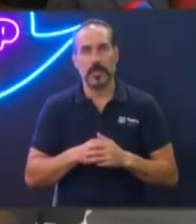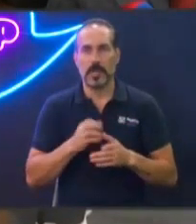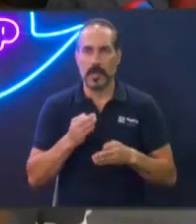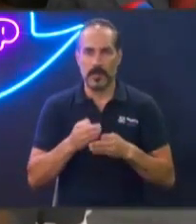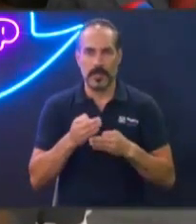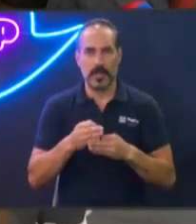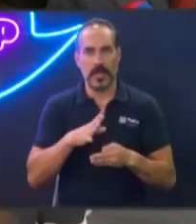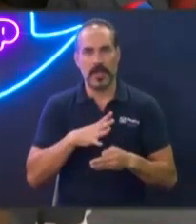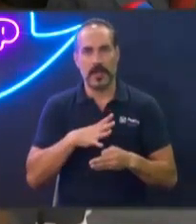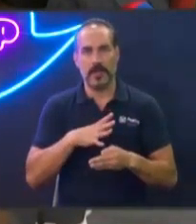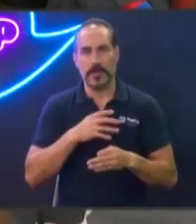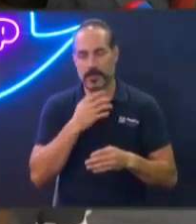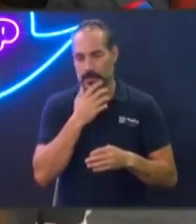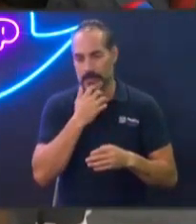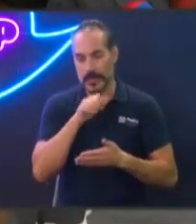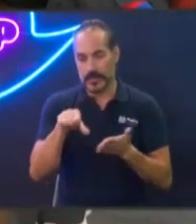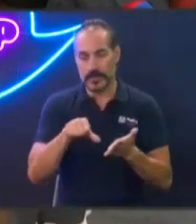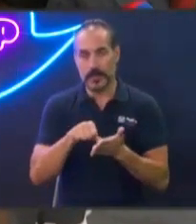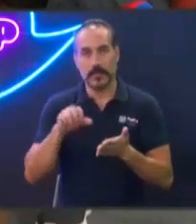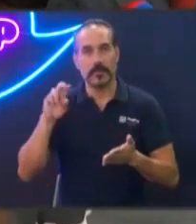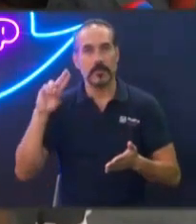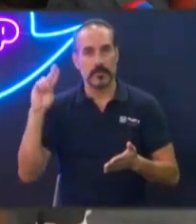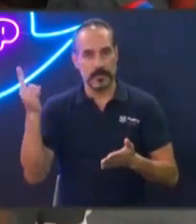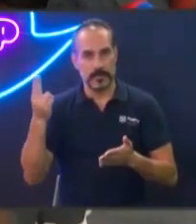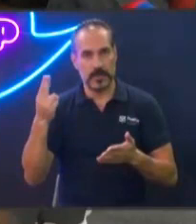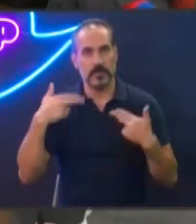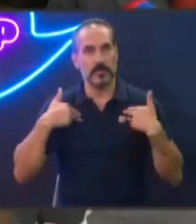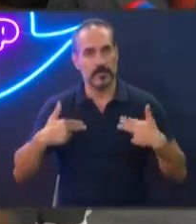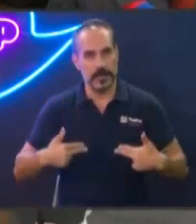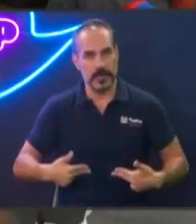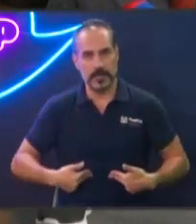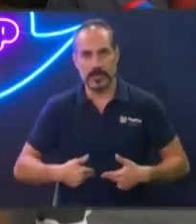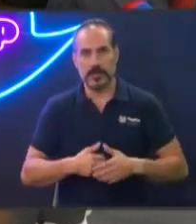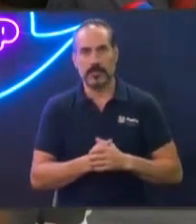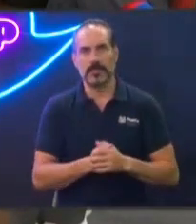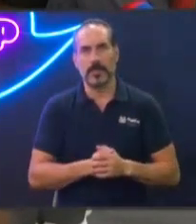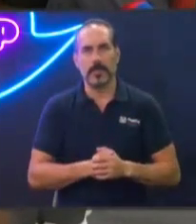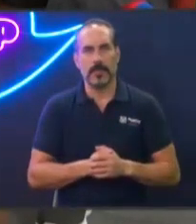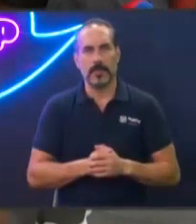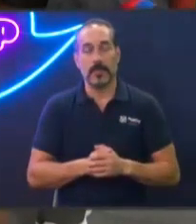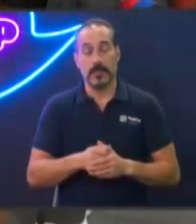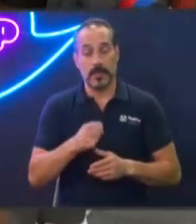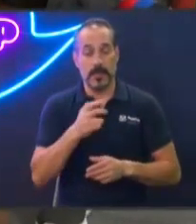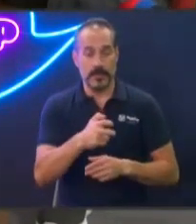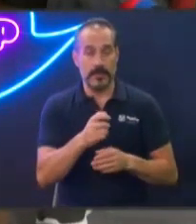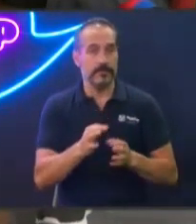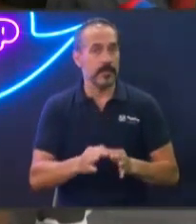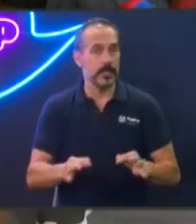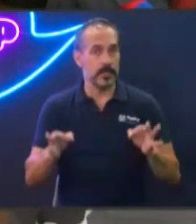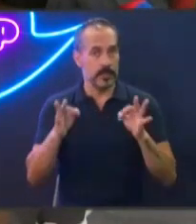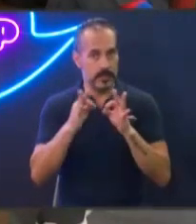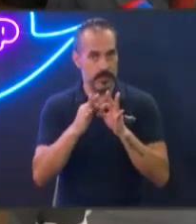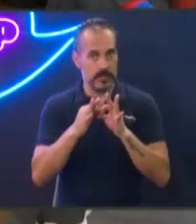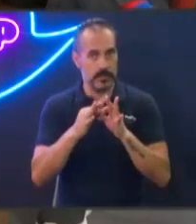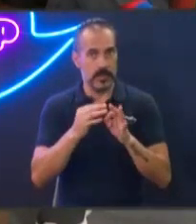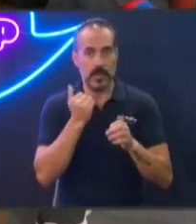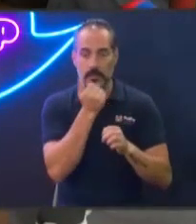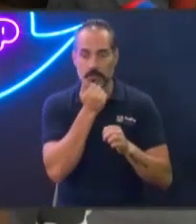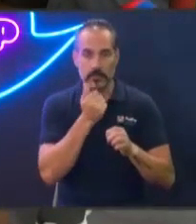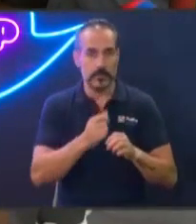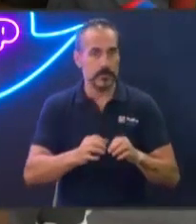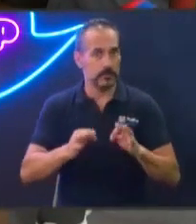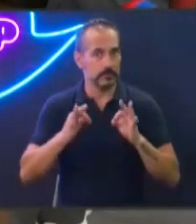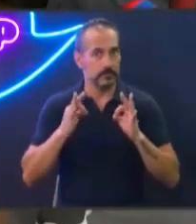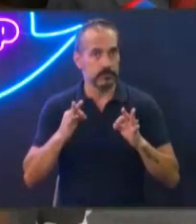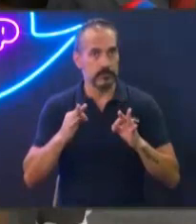el que cuenta el Centro Universitario del claustro humanista es un equipo Pues yo diría de alto rendimiento los maestros verdaderamente se ponen